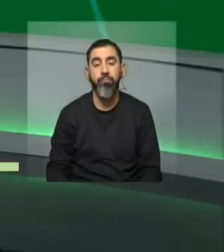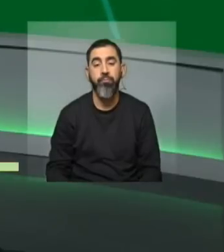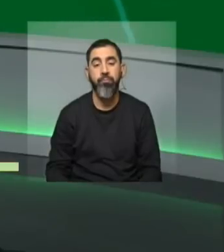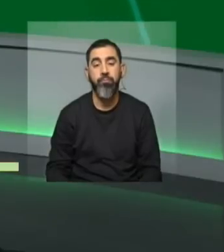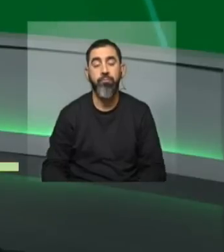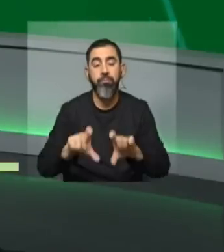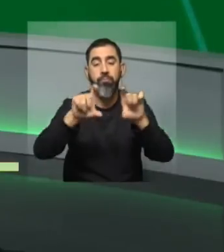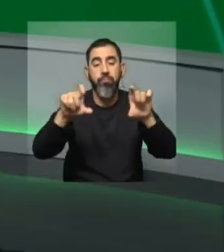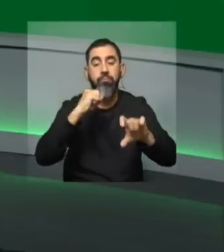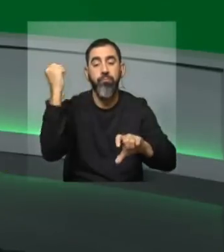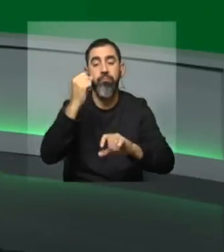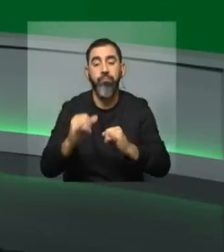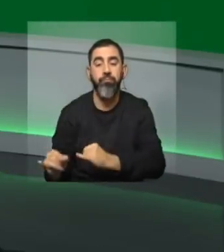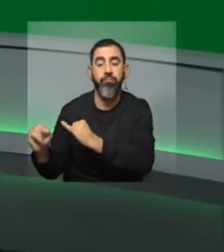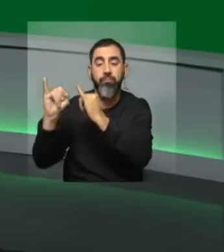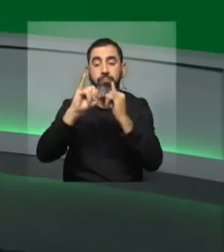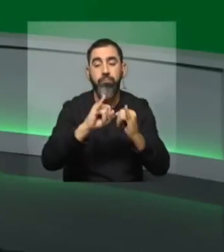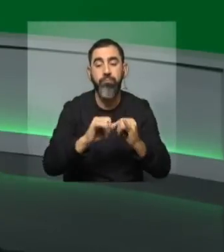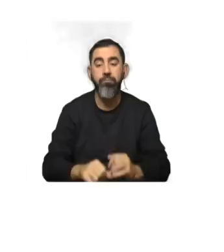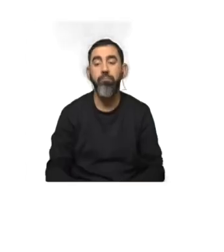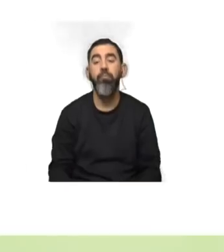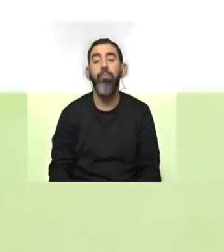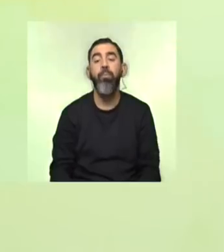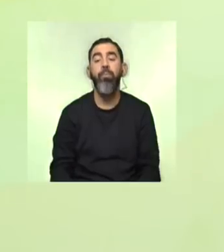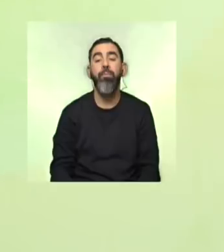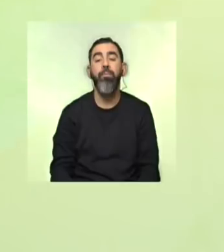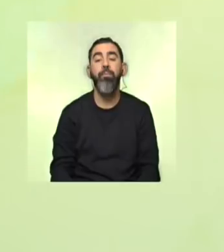Vemos ahora otros títulos que se están desarrollando hasta ahora.